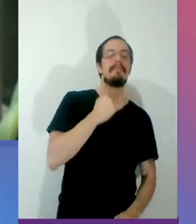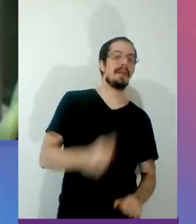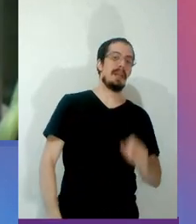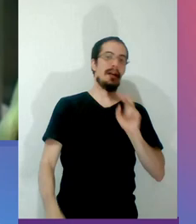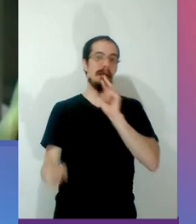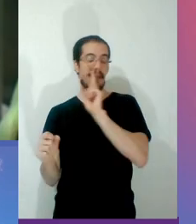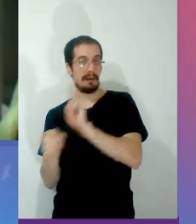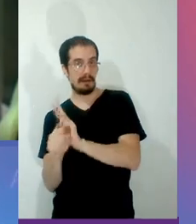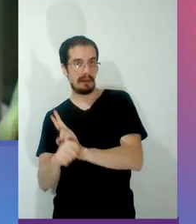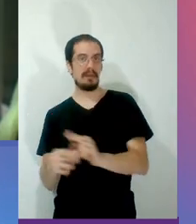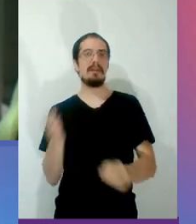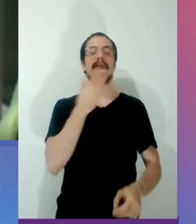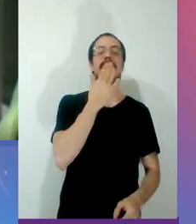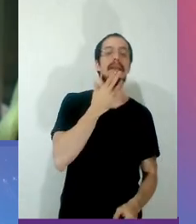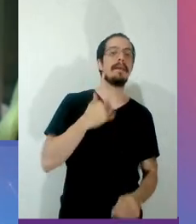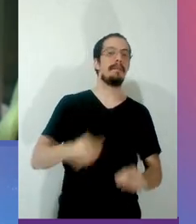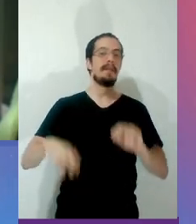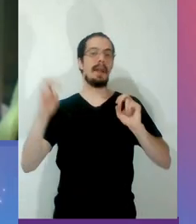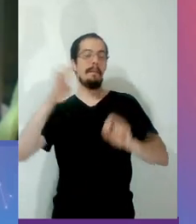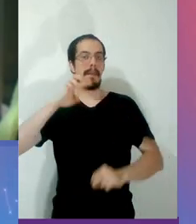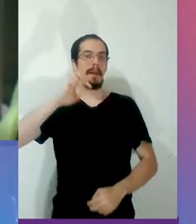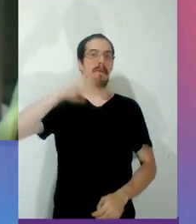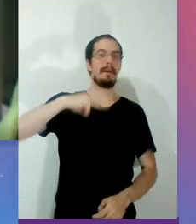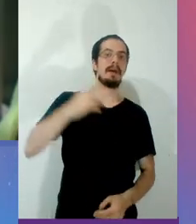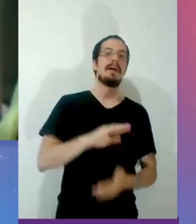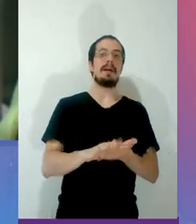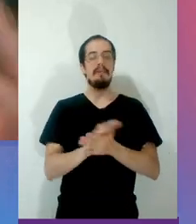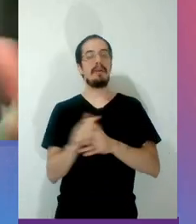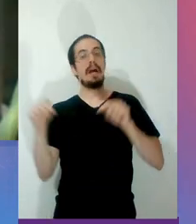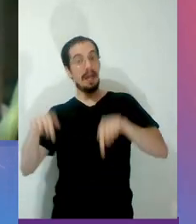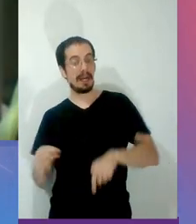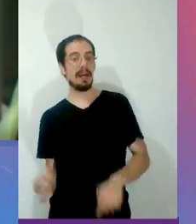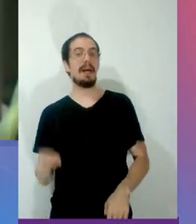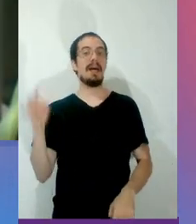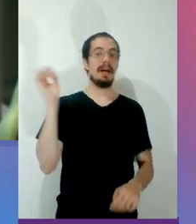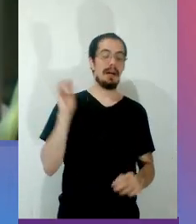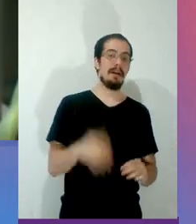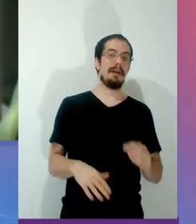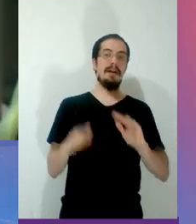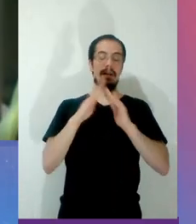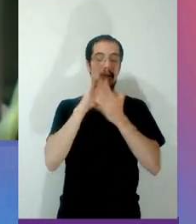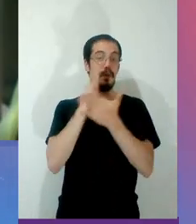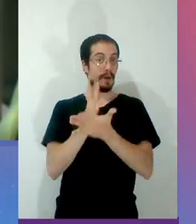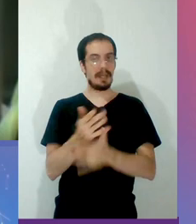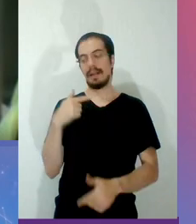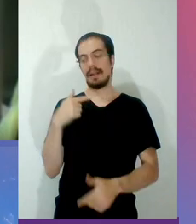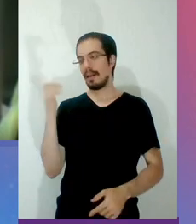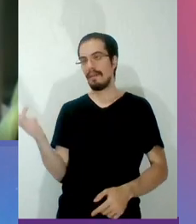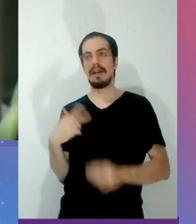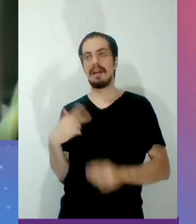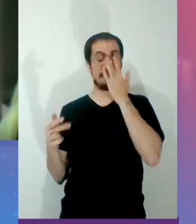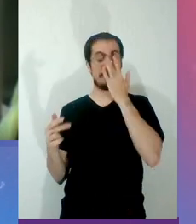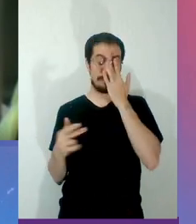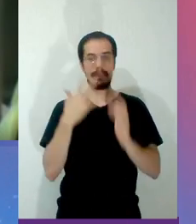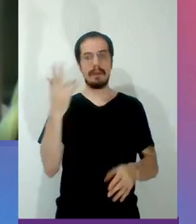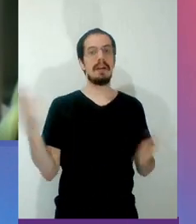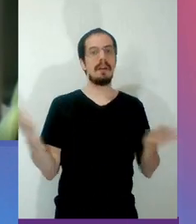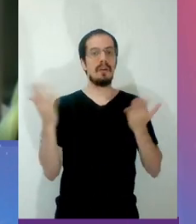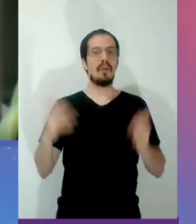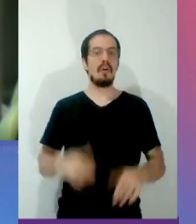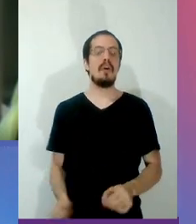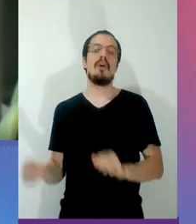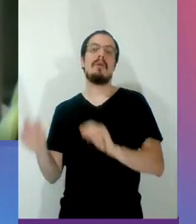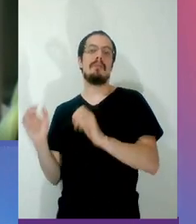intervención local que es Salud en tu Escuela, ¿ya?, en donde se trató de unir a todos estos